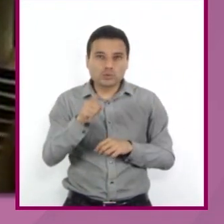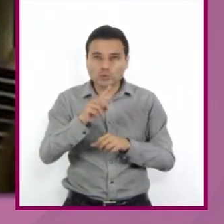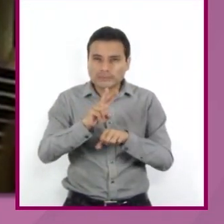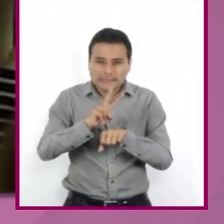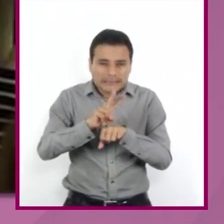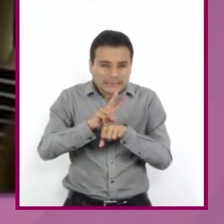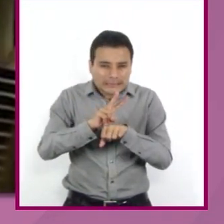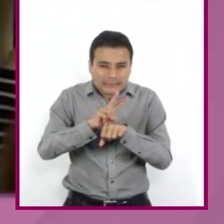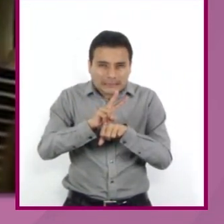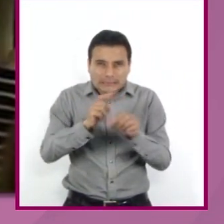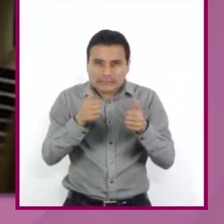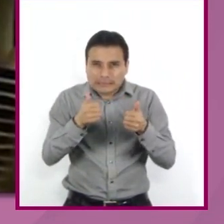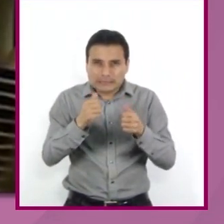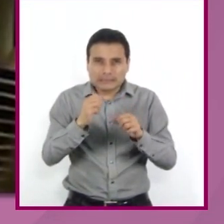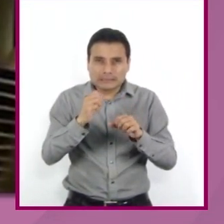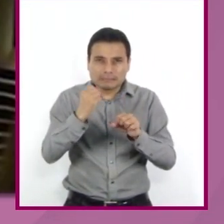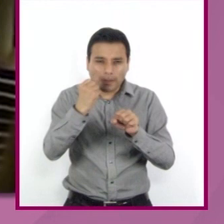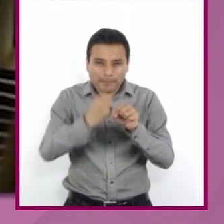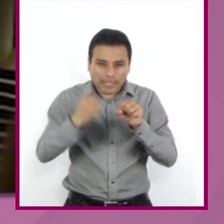y practicar,